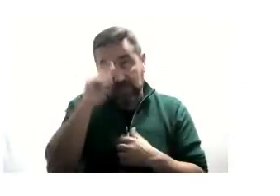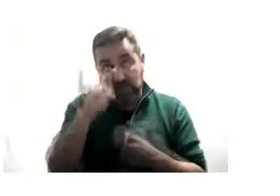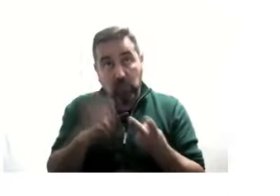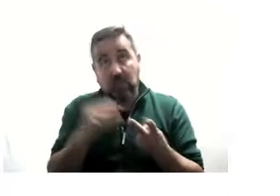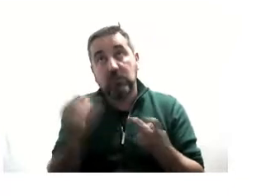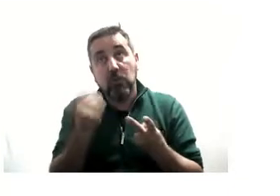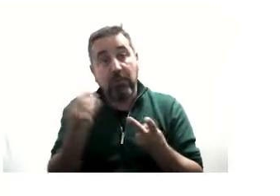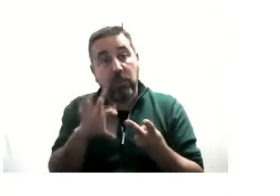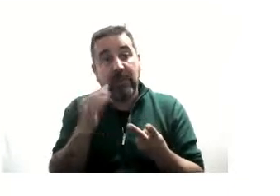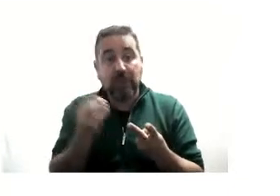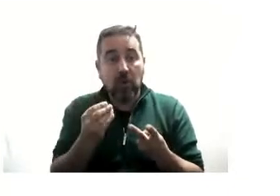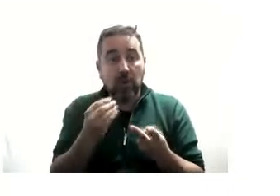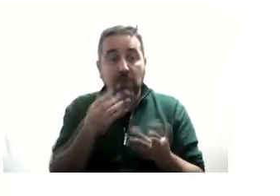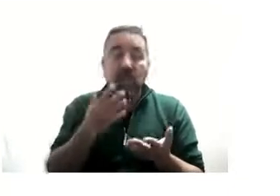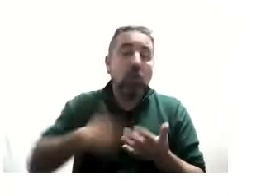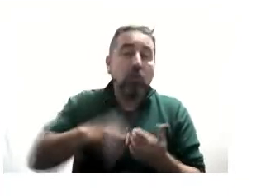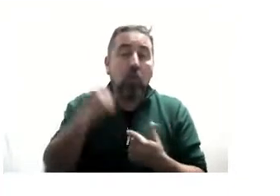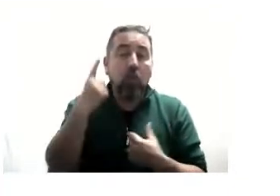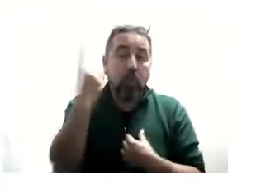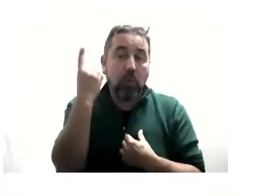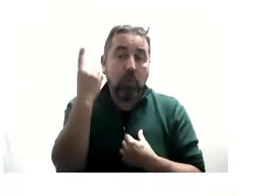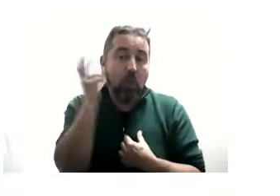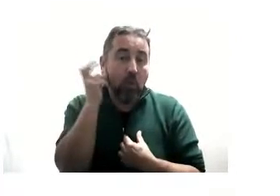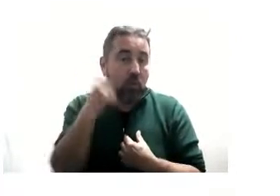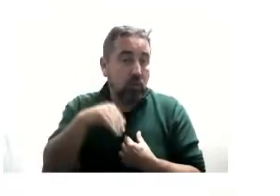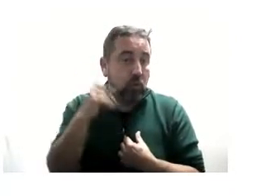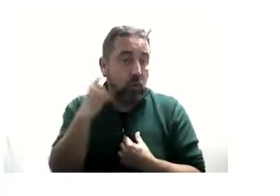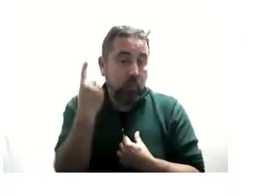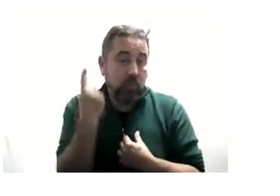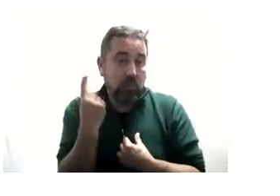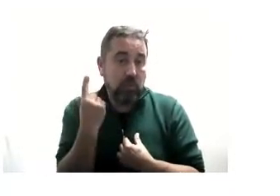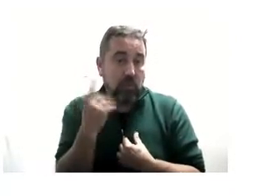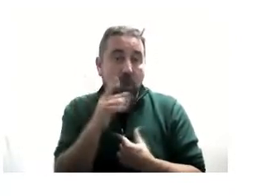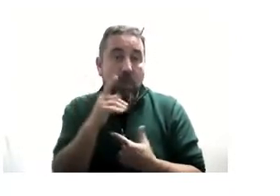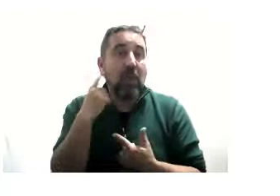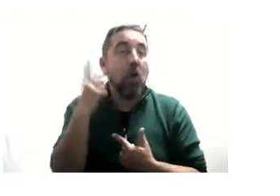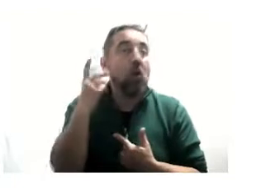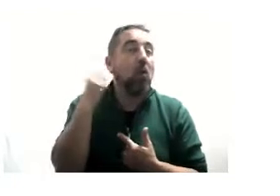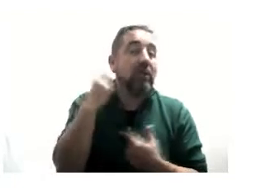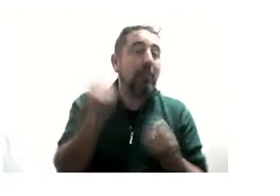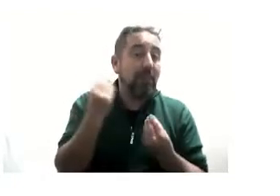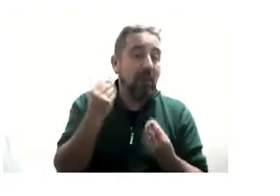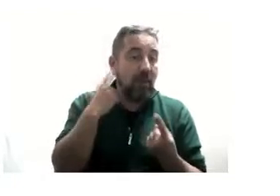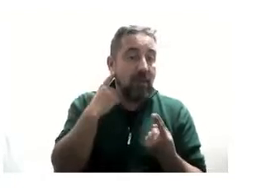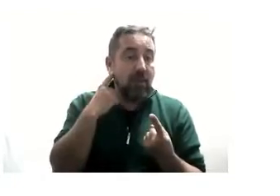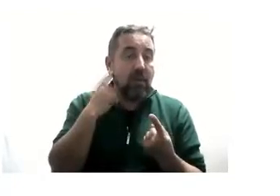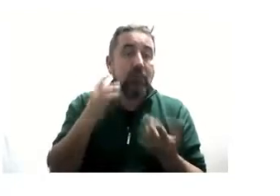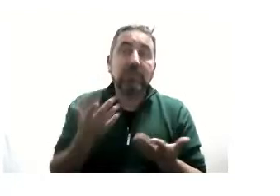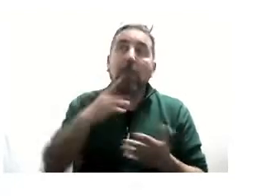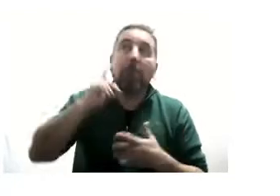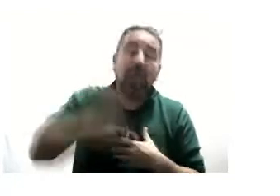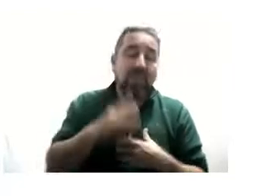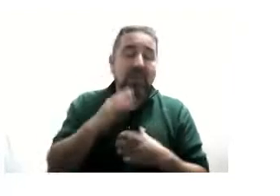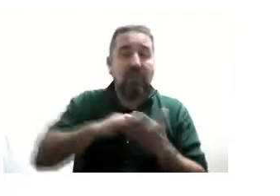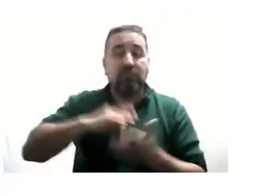mejor, pero no, es mejor oír todo por un oído, porque al final el oído que mejor oye es el que marca la cantidad de audición que tenemos, y